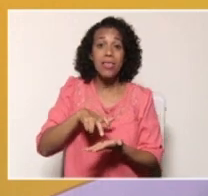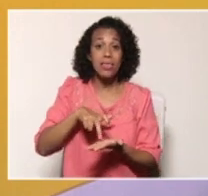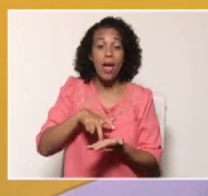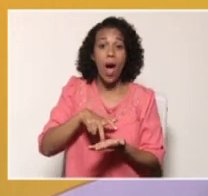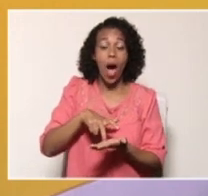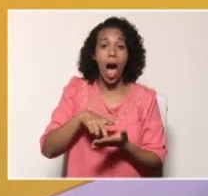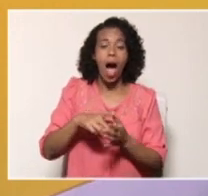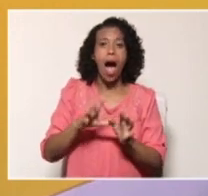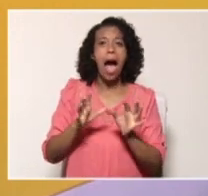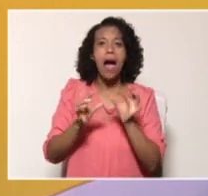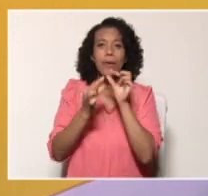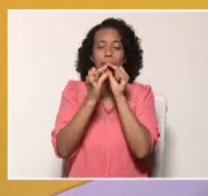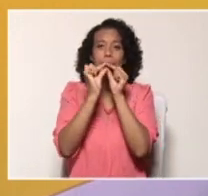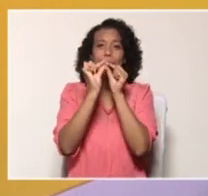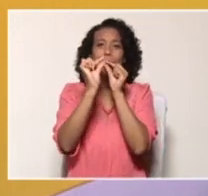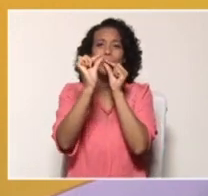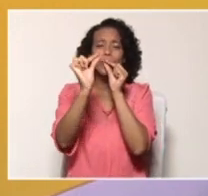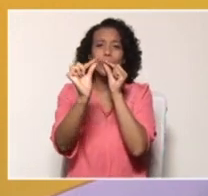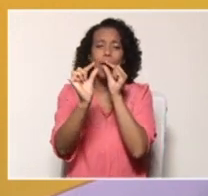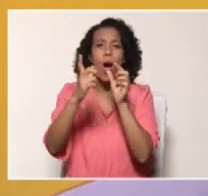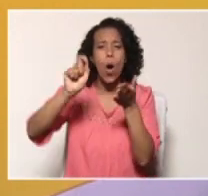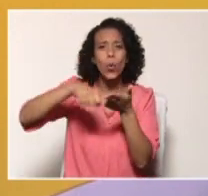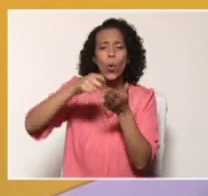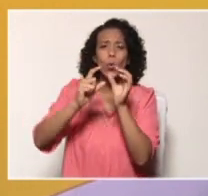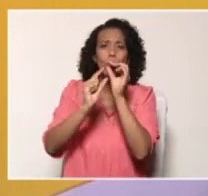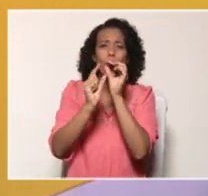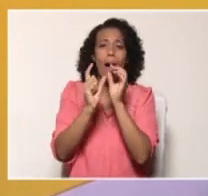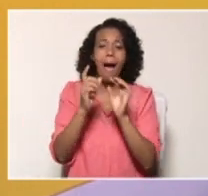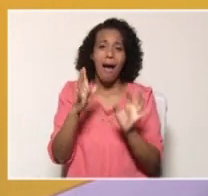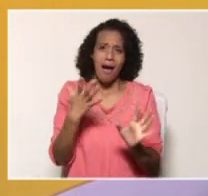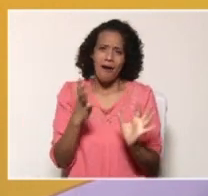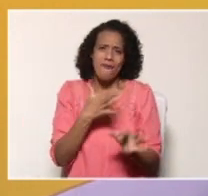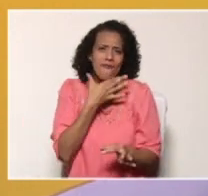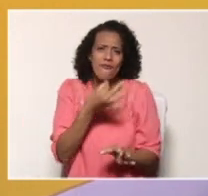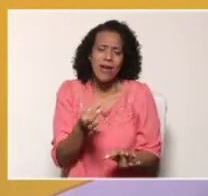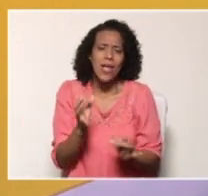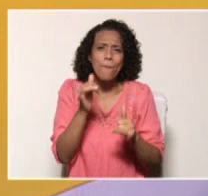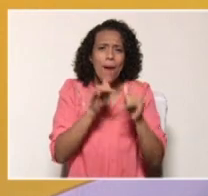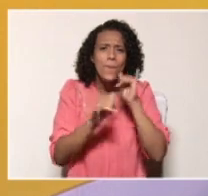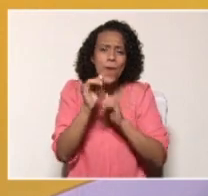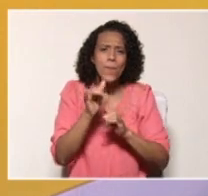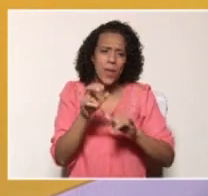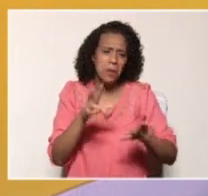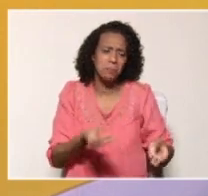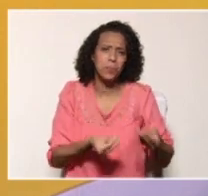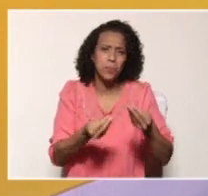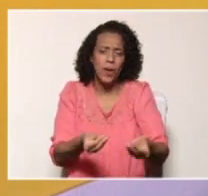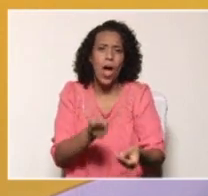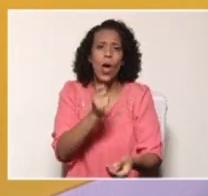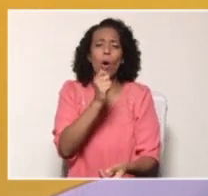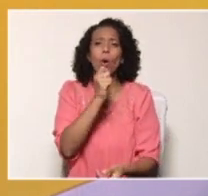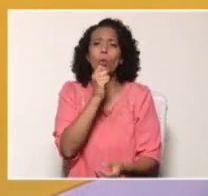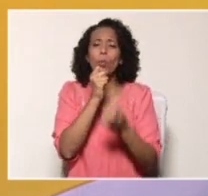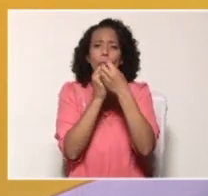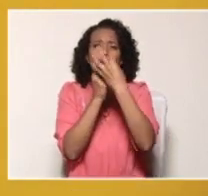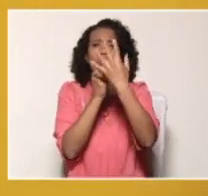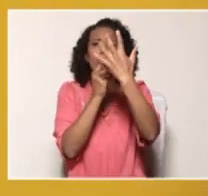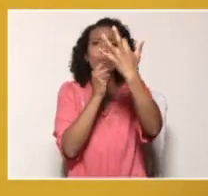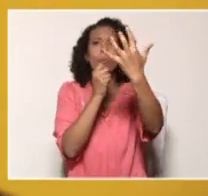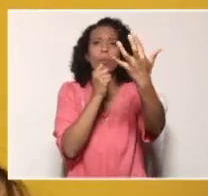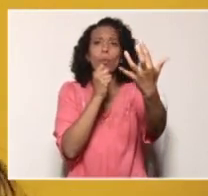un orificio para que sea fácil, manipulable para el niño y la niña.